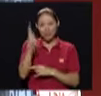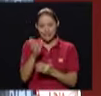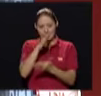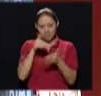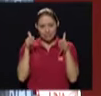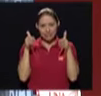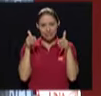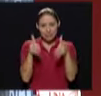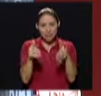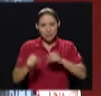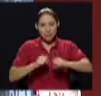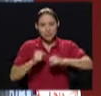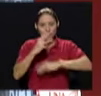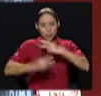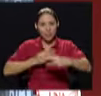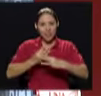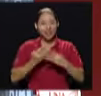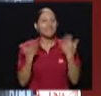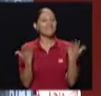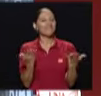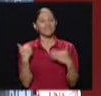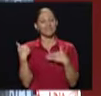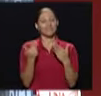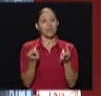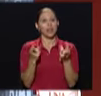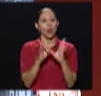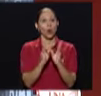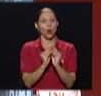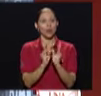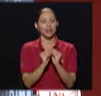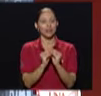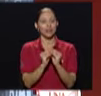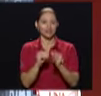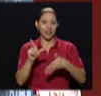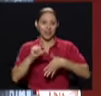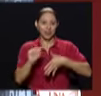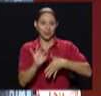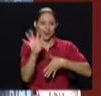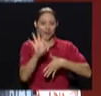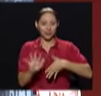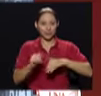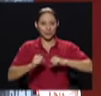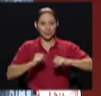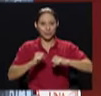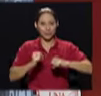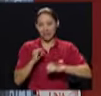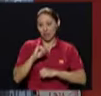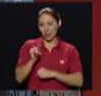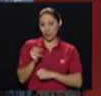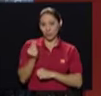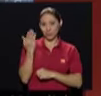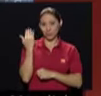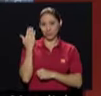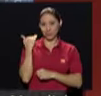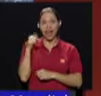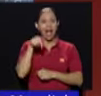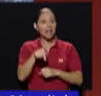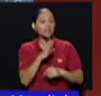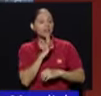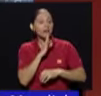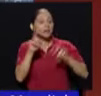en el marco del Congreso Latinoamericano y del Caribe de Sismología que tuvo lugar en junio aquí en el país y en el que se trataron múltiples temas, tanto de